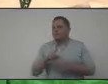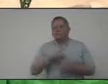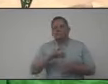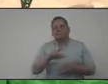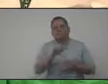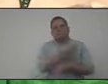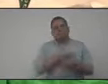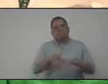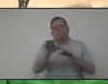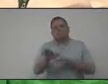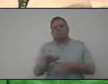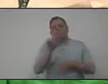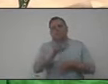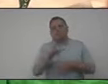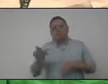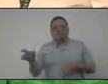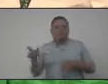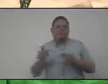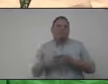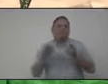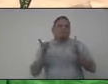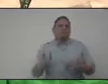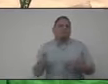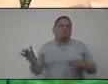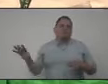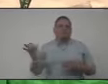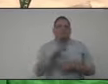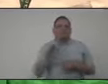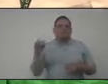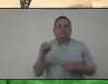tanto de usuarios y representantes de todas las